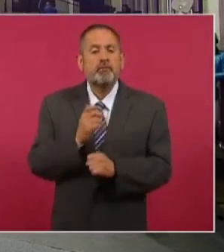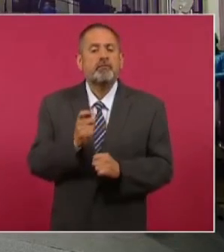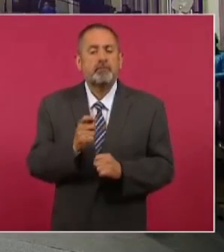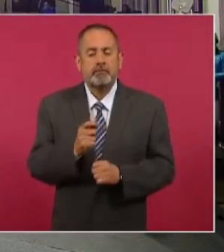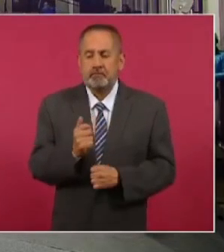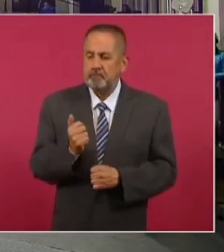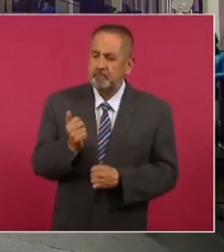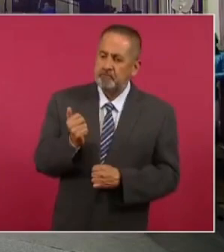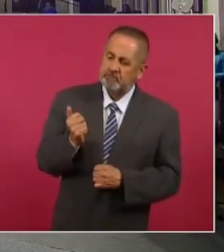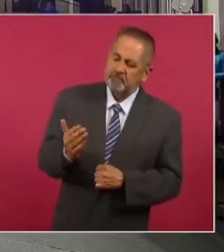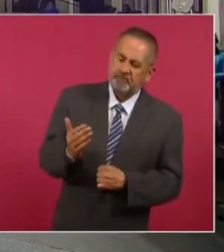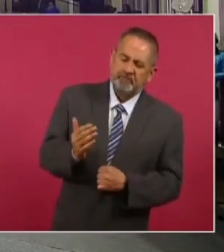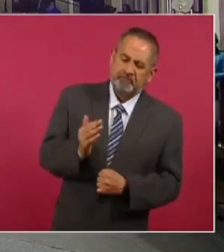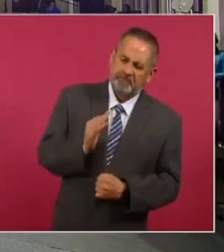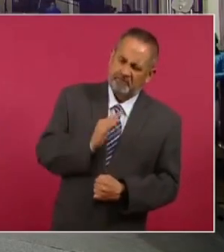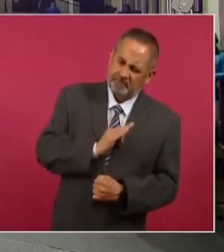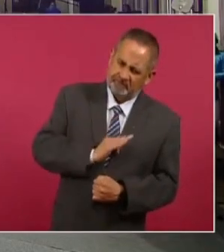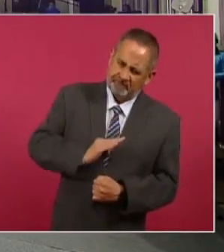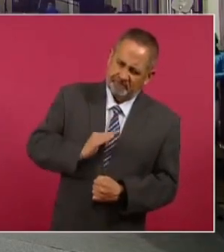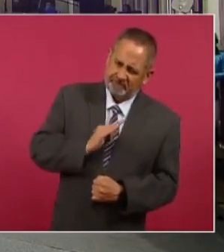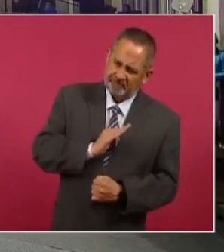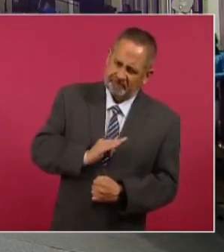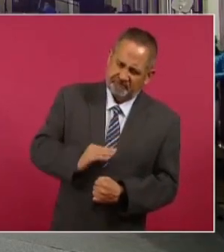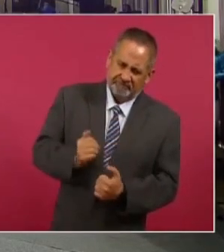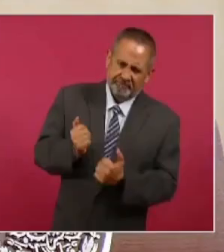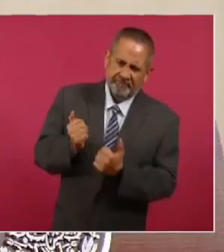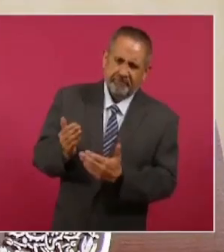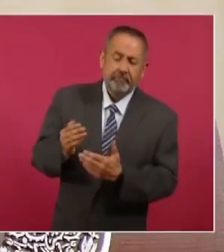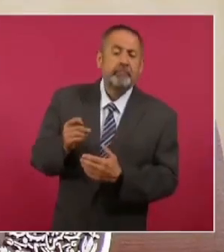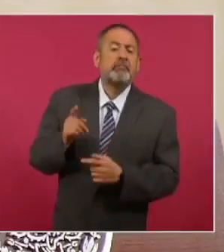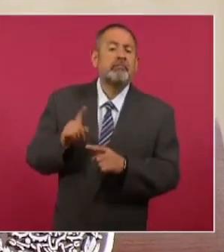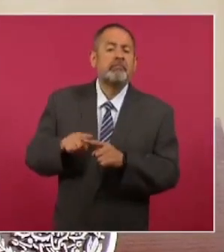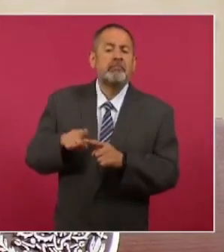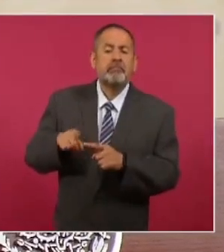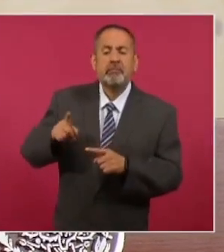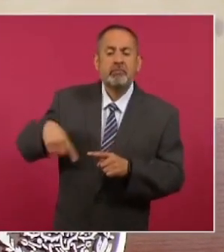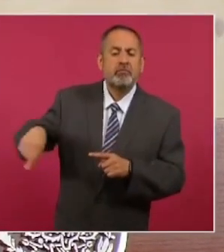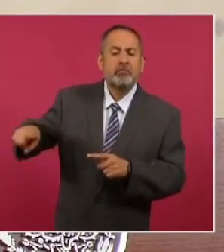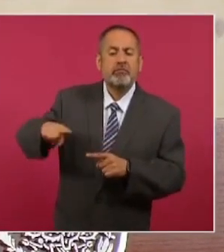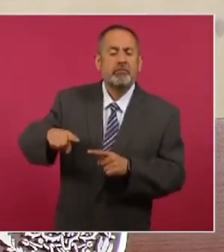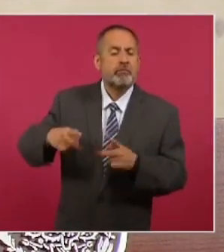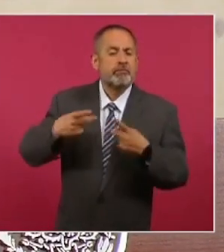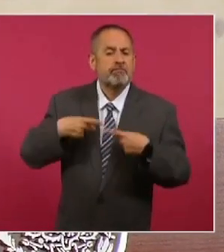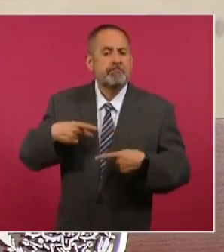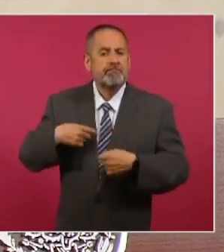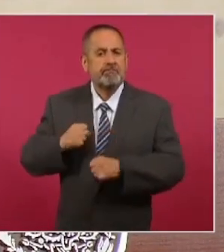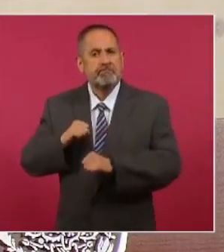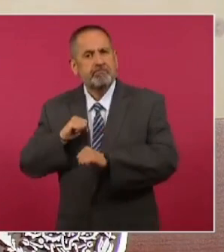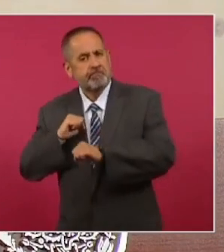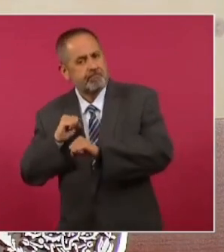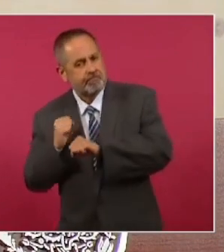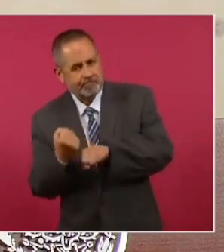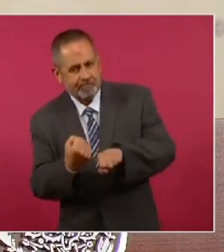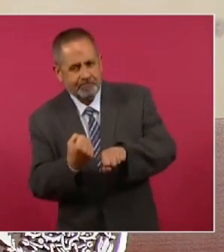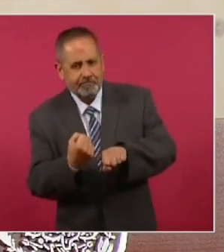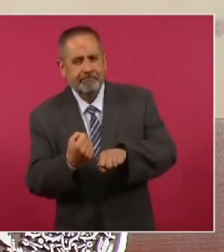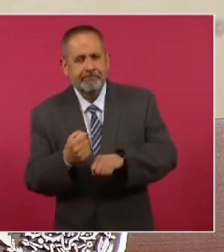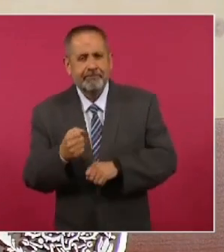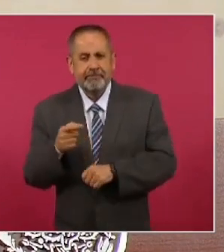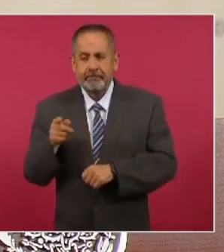a los beisbolistas que nos están